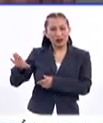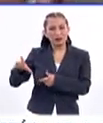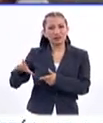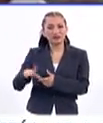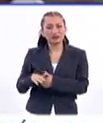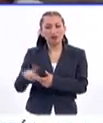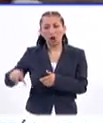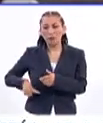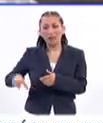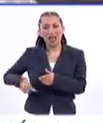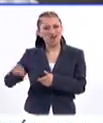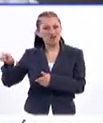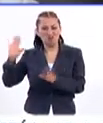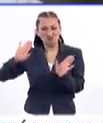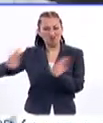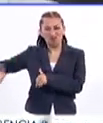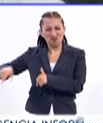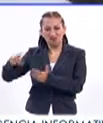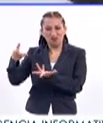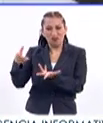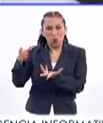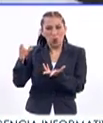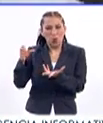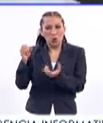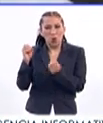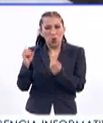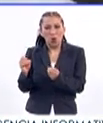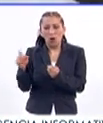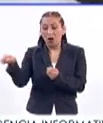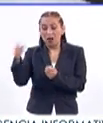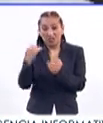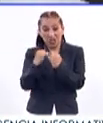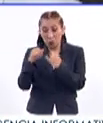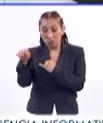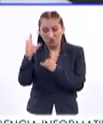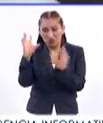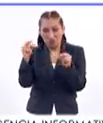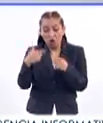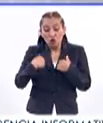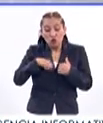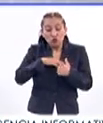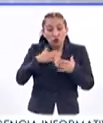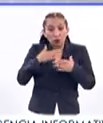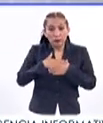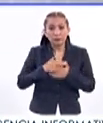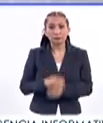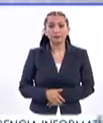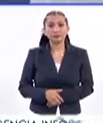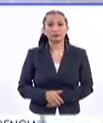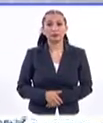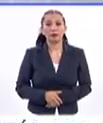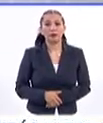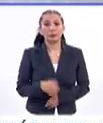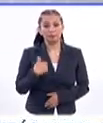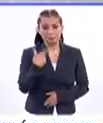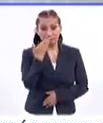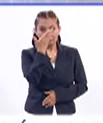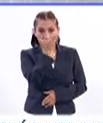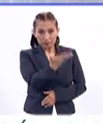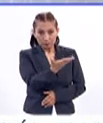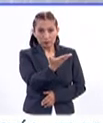de los servidores públicos o sea, de las instituciones, ¿no? Nos